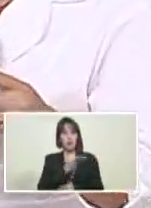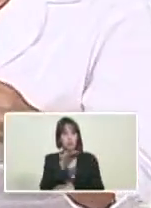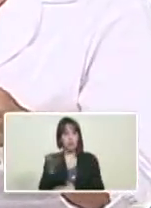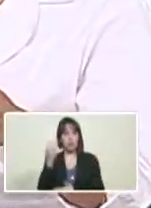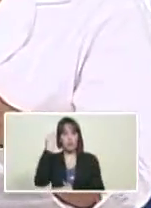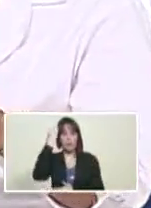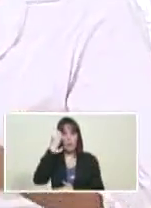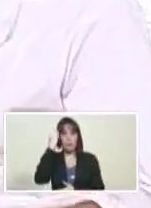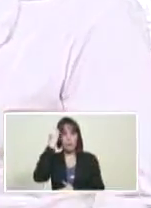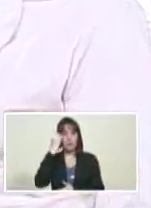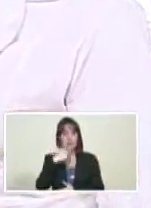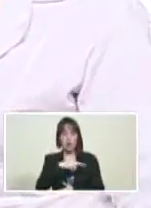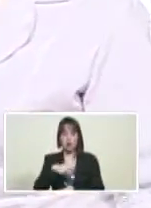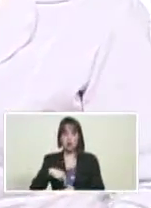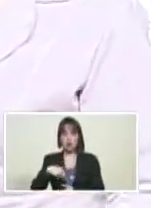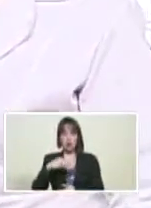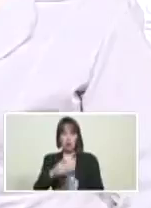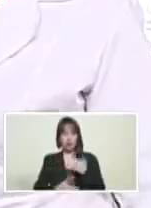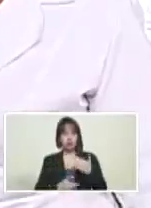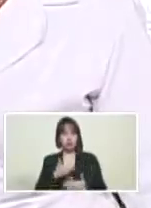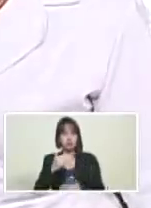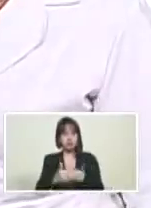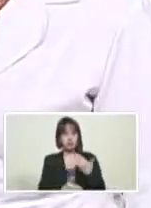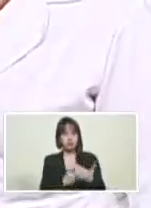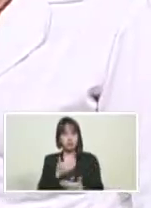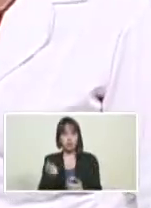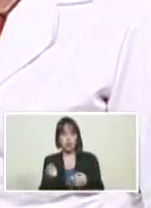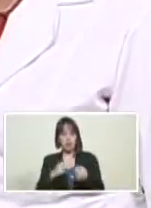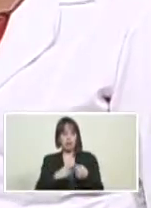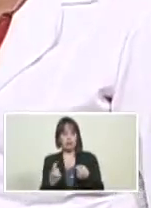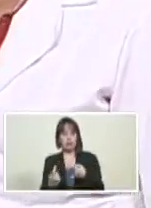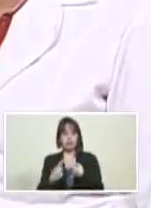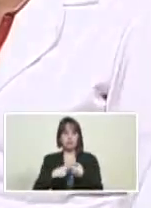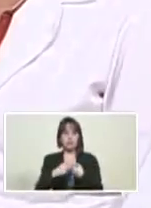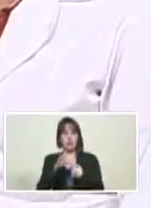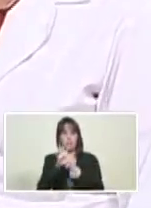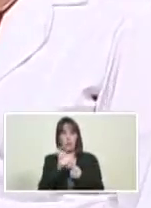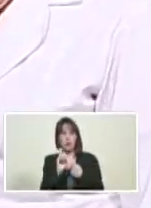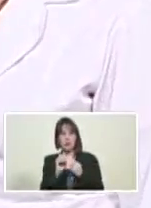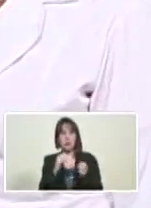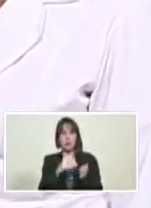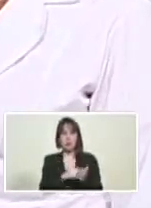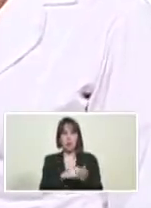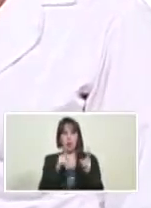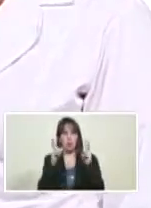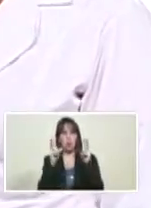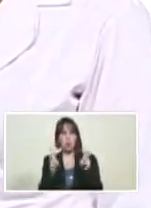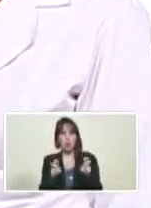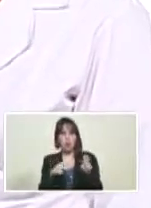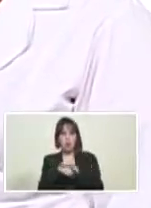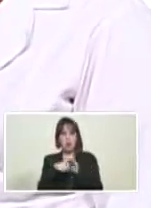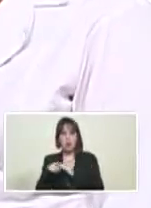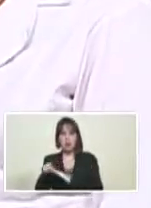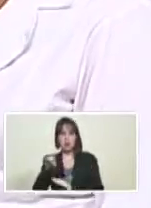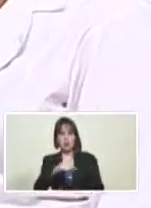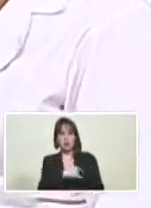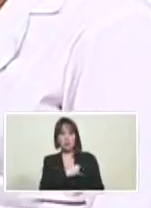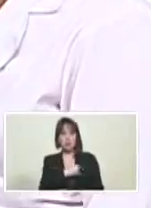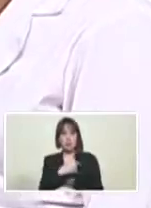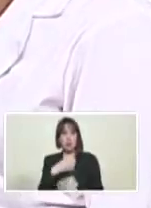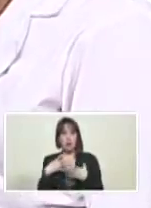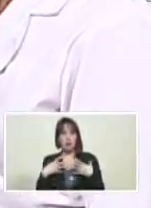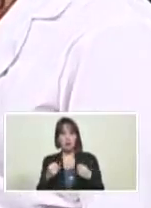hemos avanzado bastante en lo que es la incorporación de esos 50.000 nuevos ingresos en materia de salud y